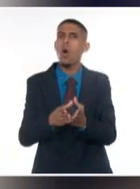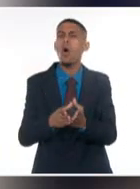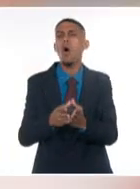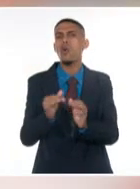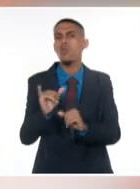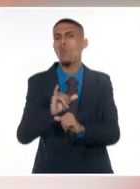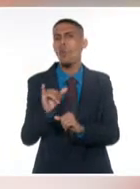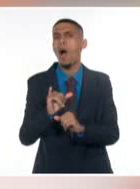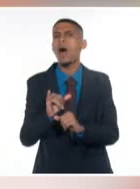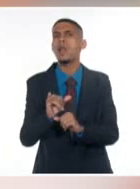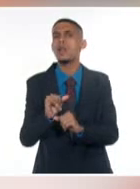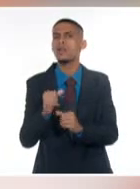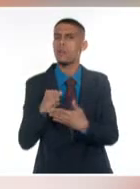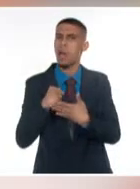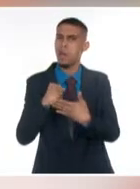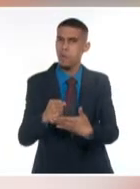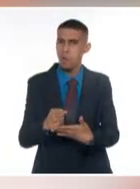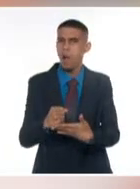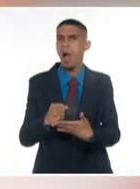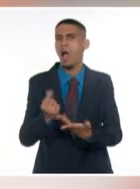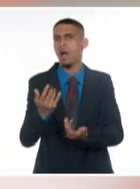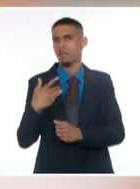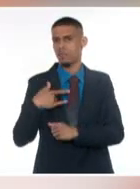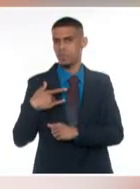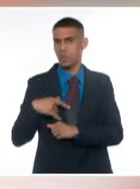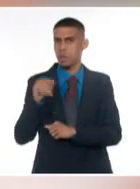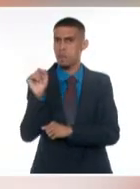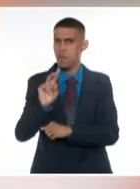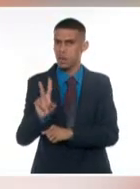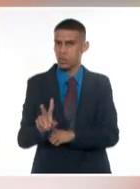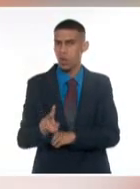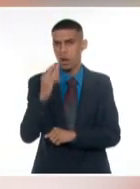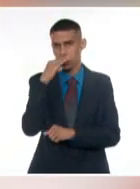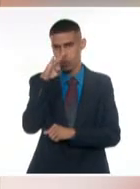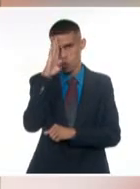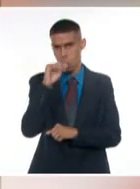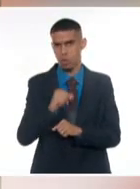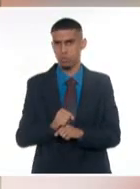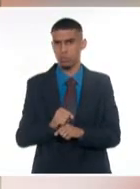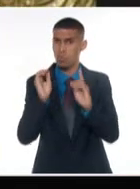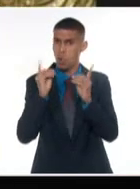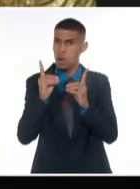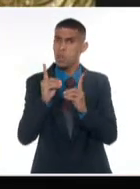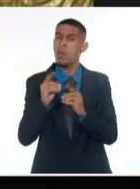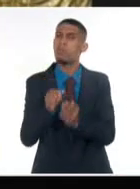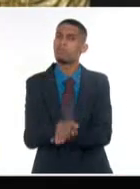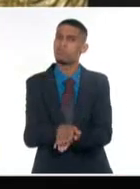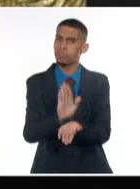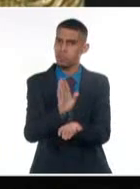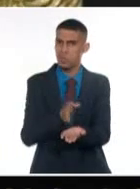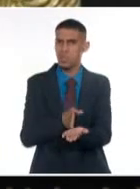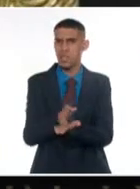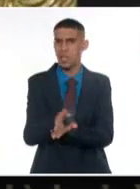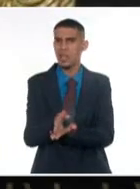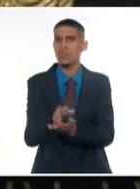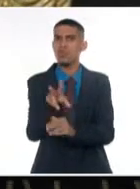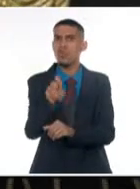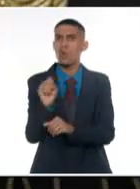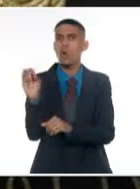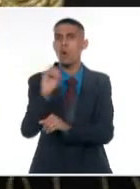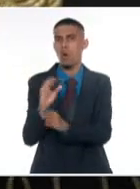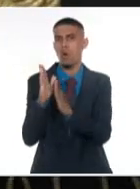Venezuela y a la gestión del presidente Arce. En el plano geopolítico, se comprometió a seguir la línea de consolidar un nuevo orden mundial,